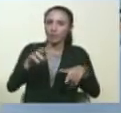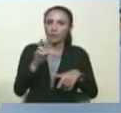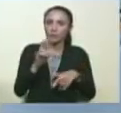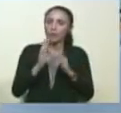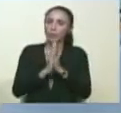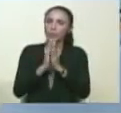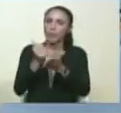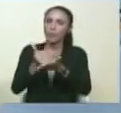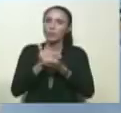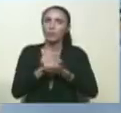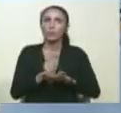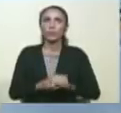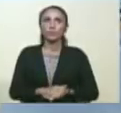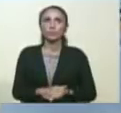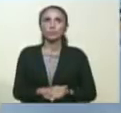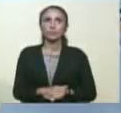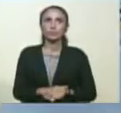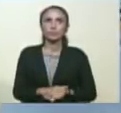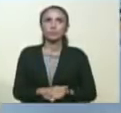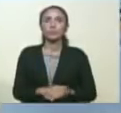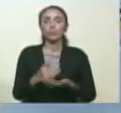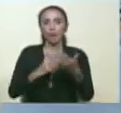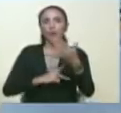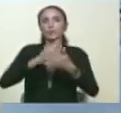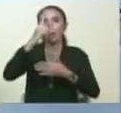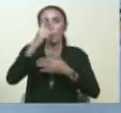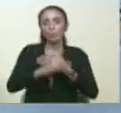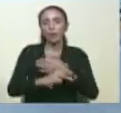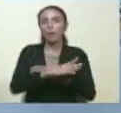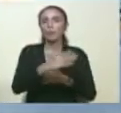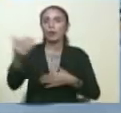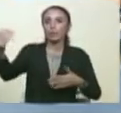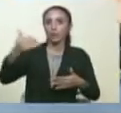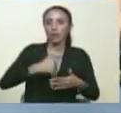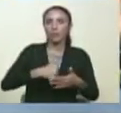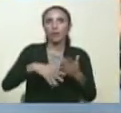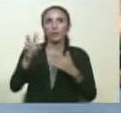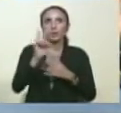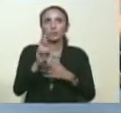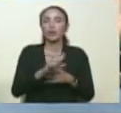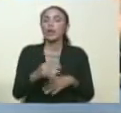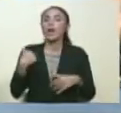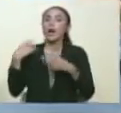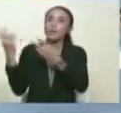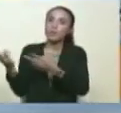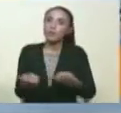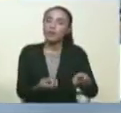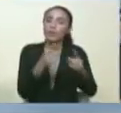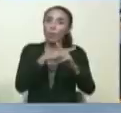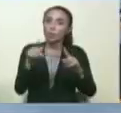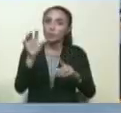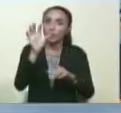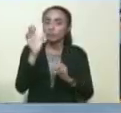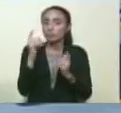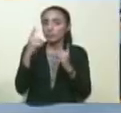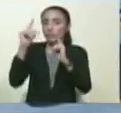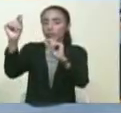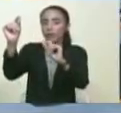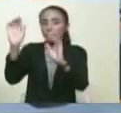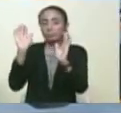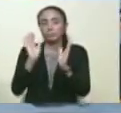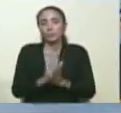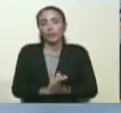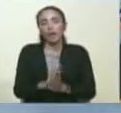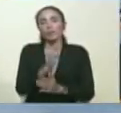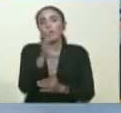actividades. Para eso es el plan, vuelta a Venezuela. Bienvenido todo el que quiera regresar. Y los venezolanos que quieren vivir en el